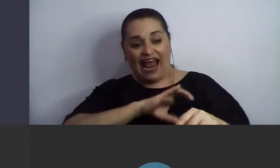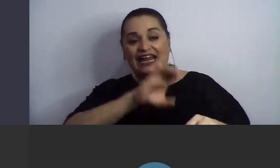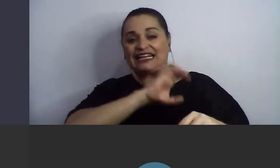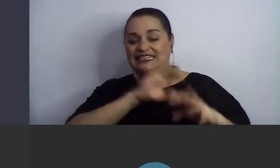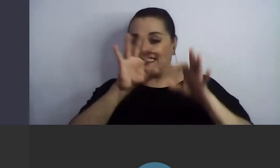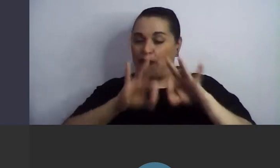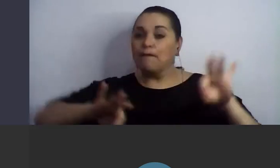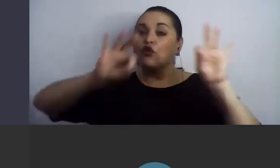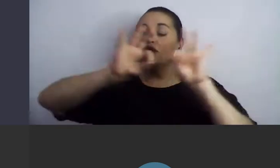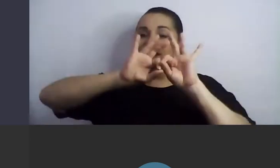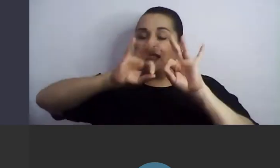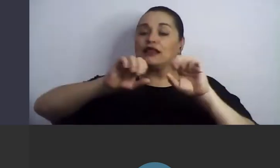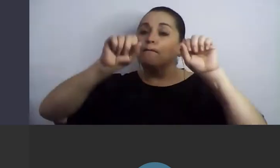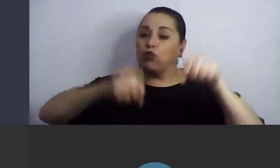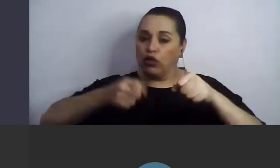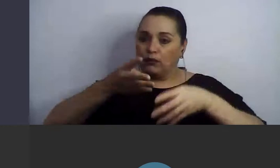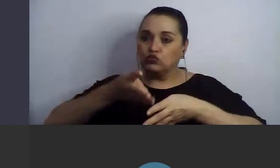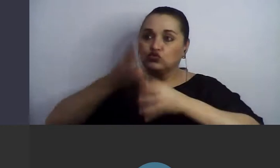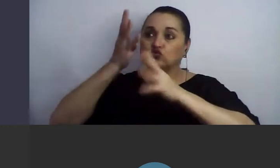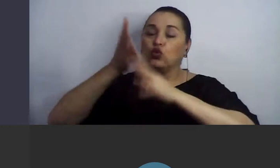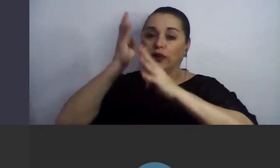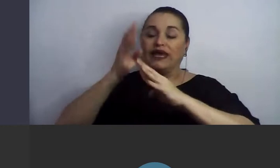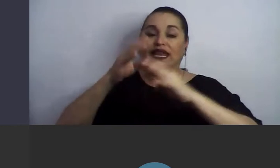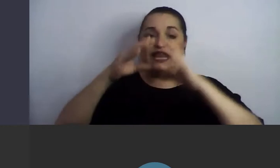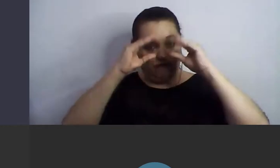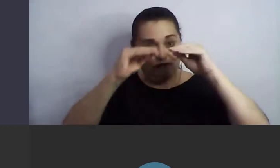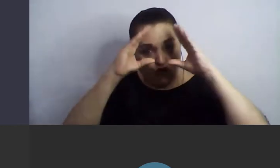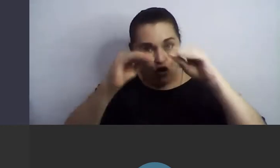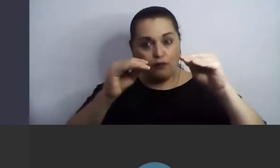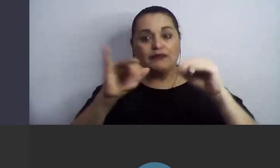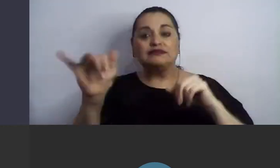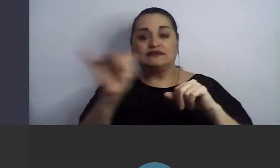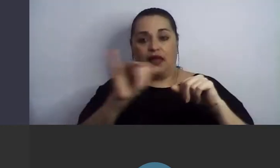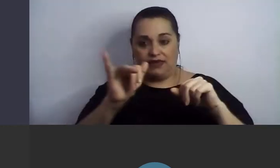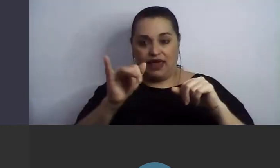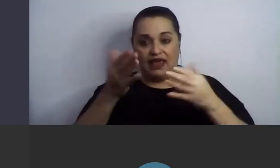importante que es que vamos a poder subir los informes que también ha